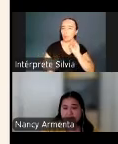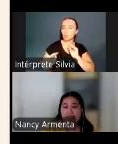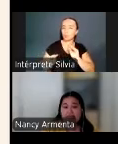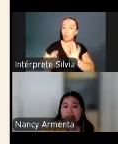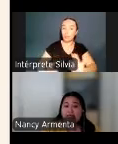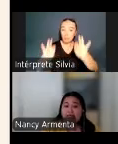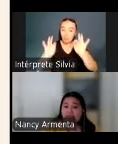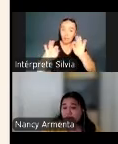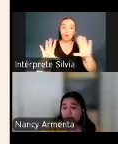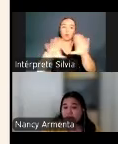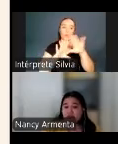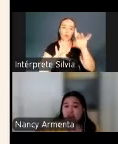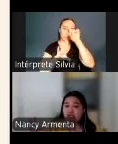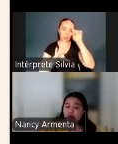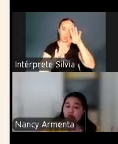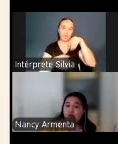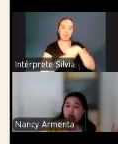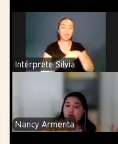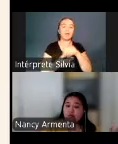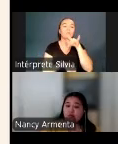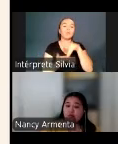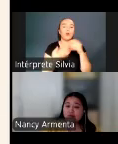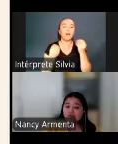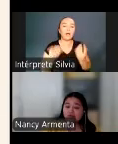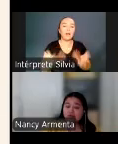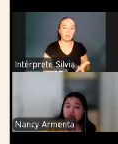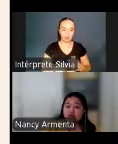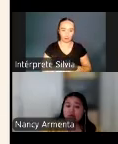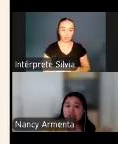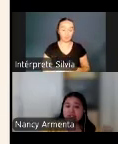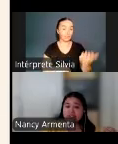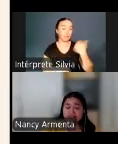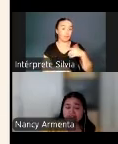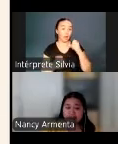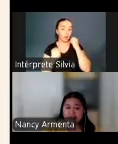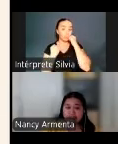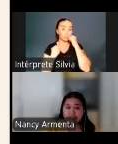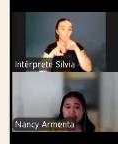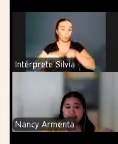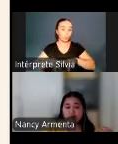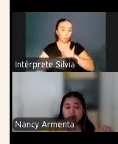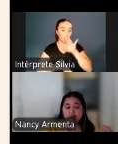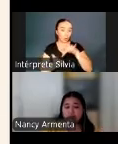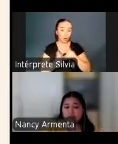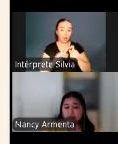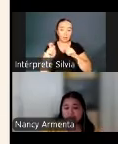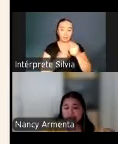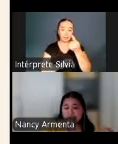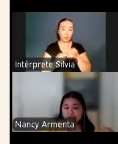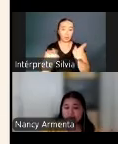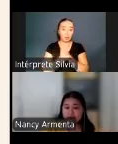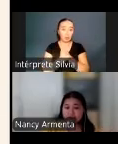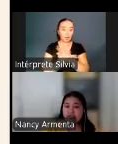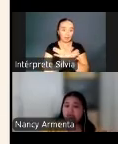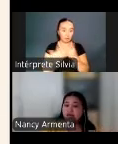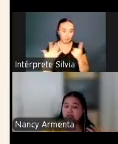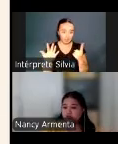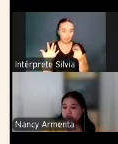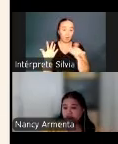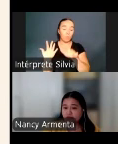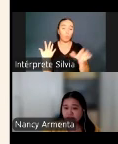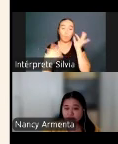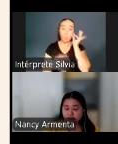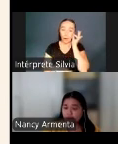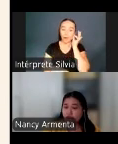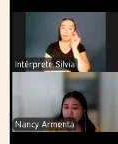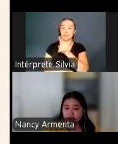Madrid. Hemos hecho ya un primer estudio con 16 entrevistas a mujeres provenientes de Latinoamérica. Estos